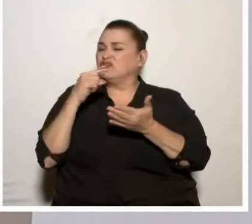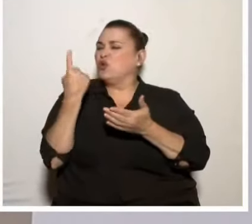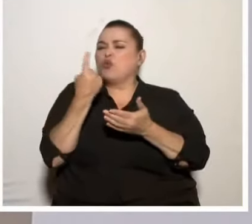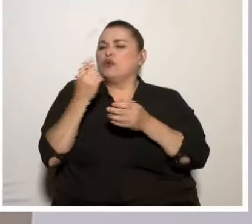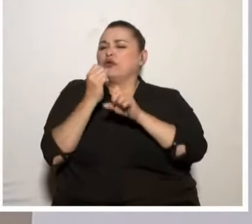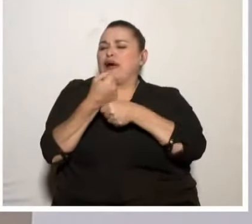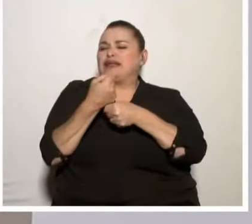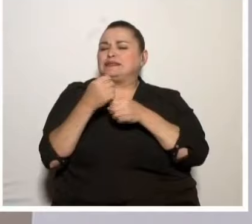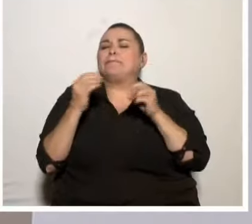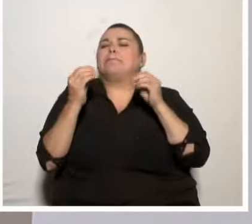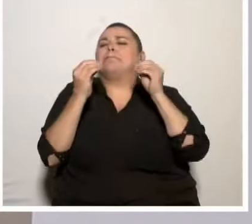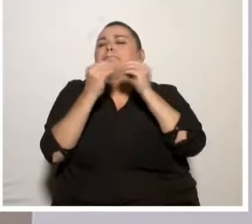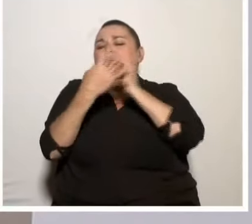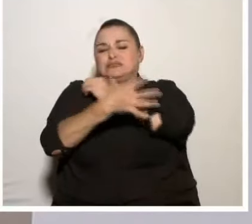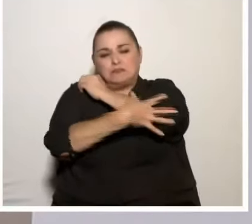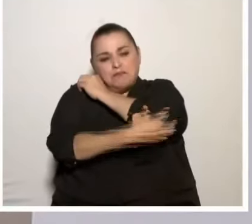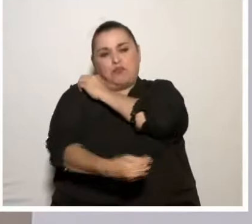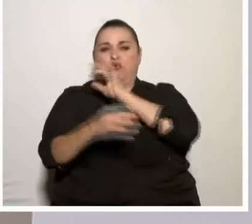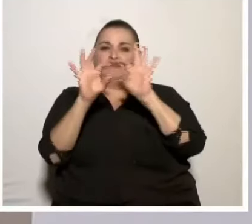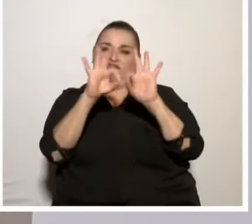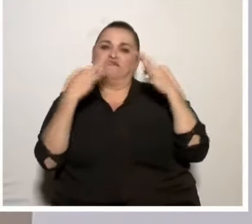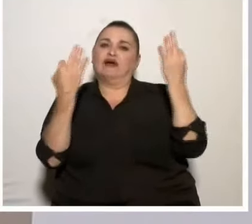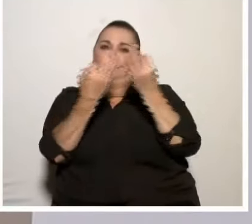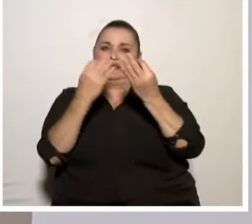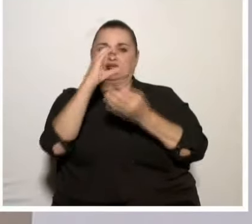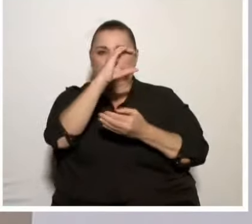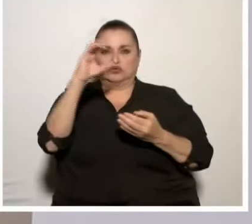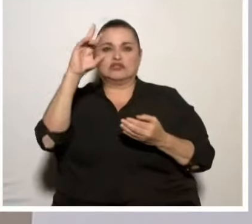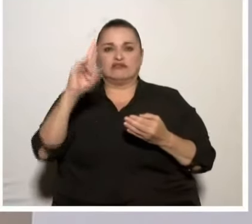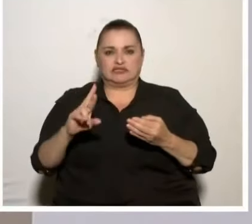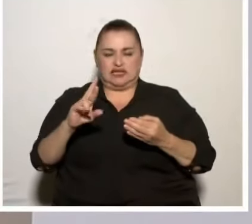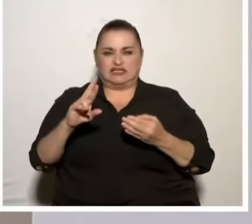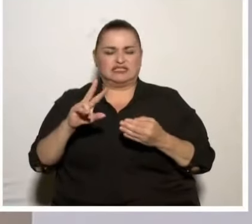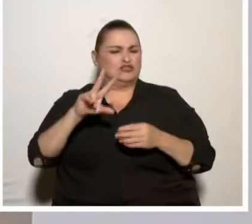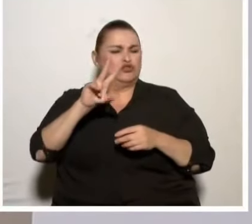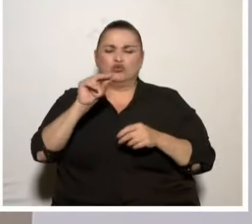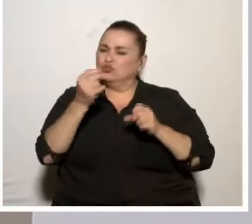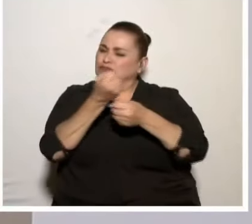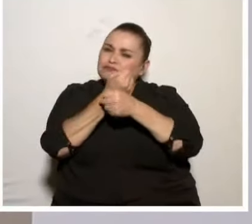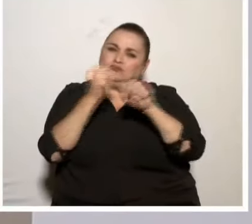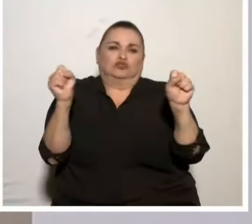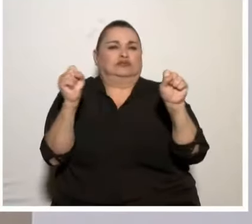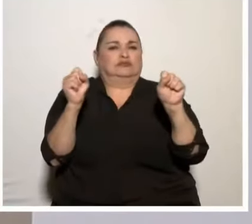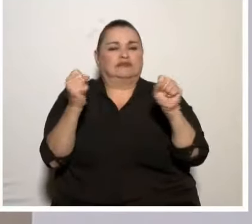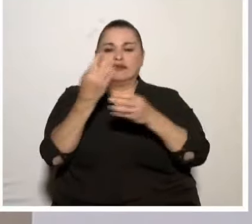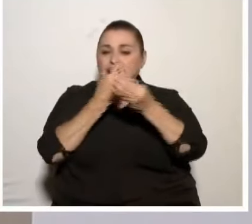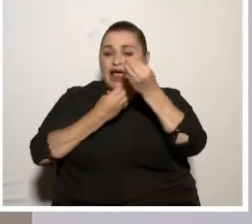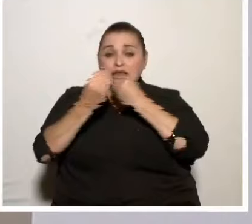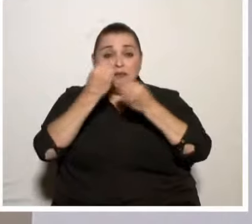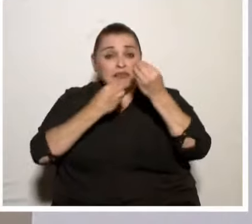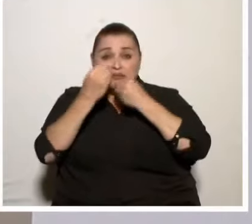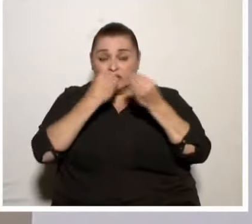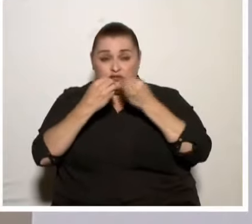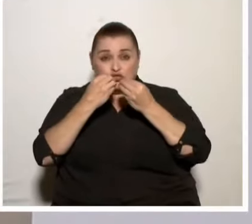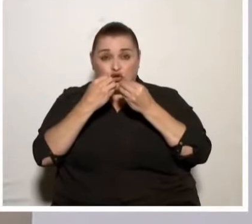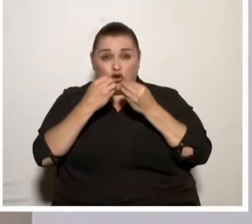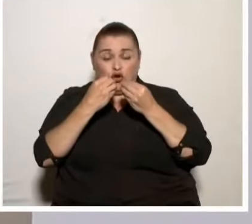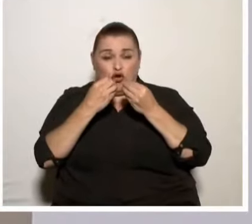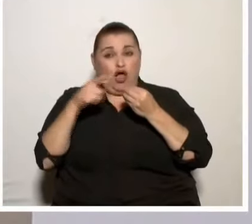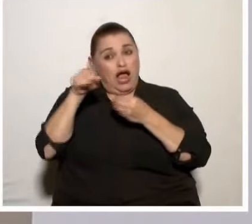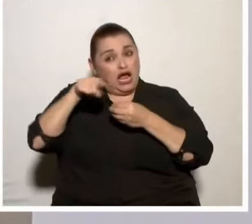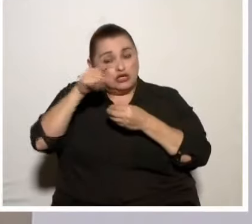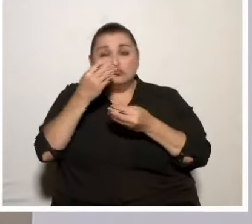es empobrecer más a las familias costarricenses. No es posible que en la alimentación que se